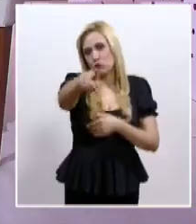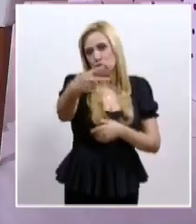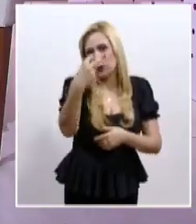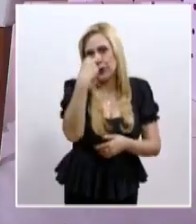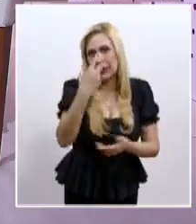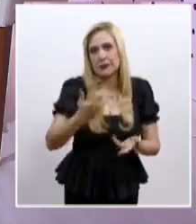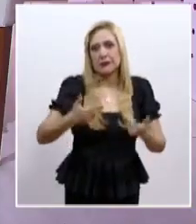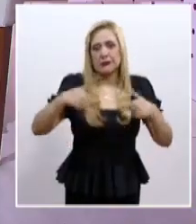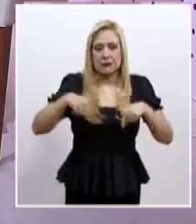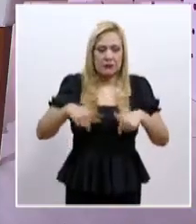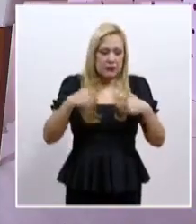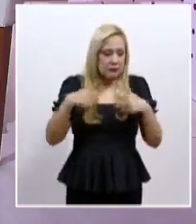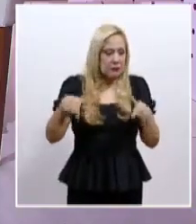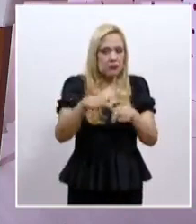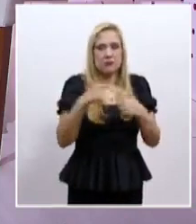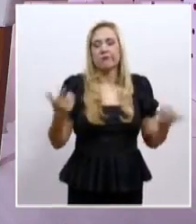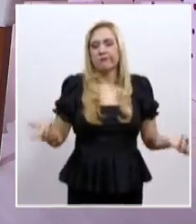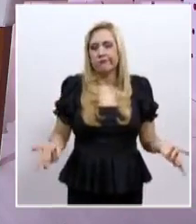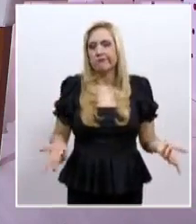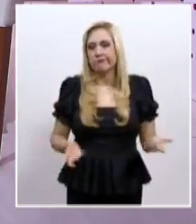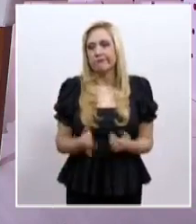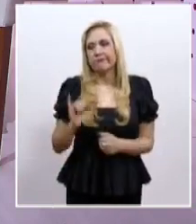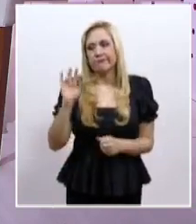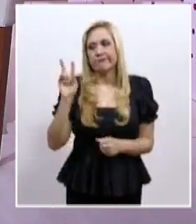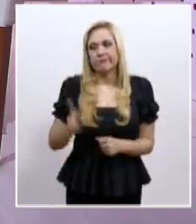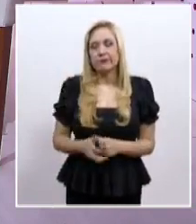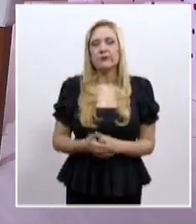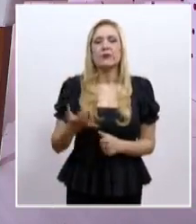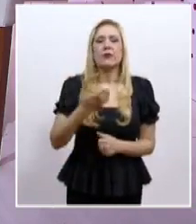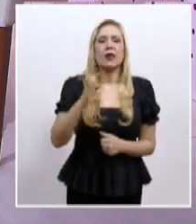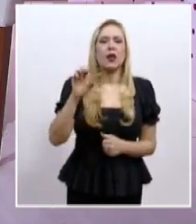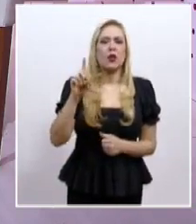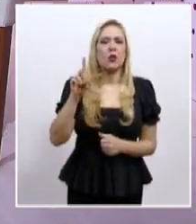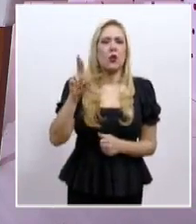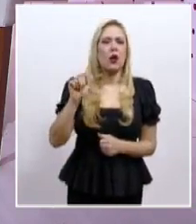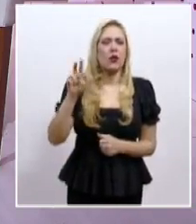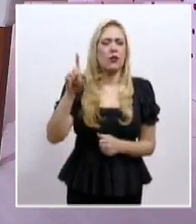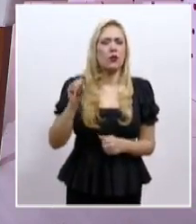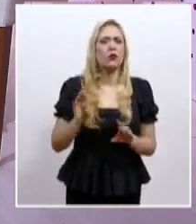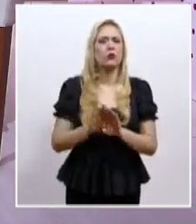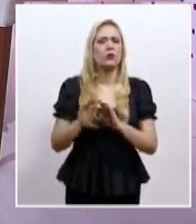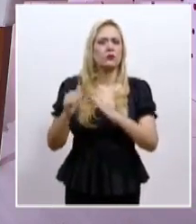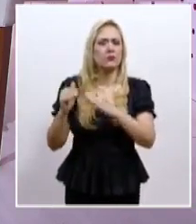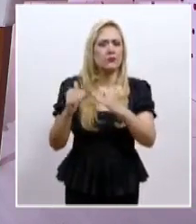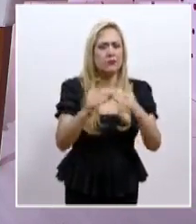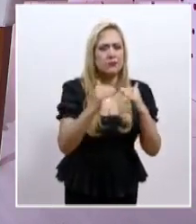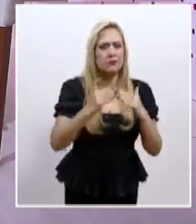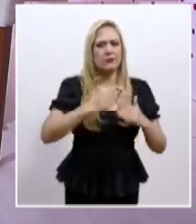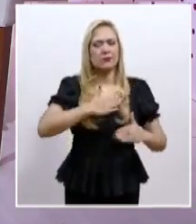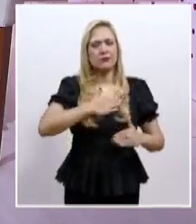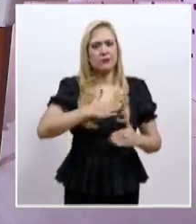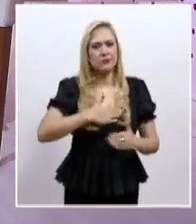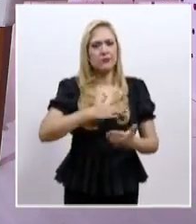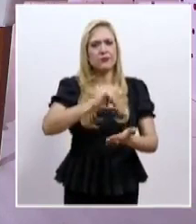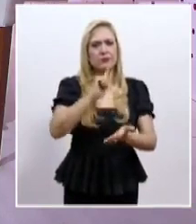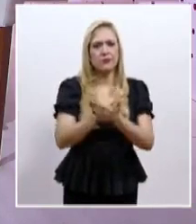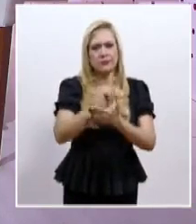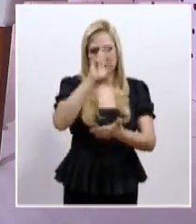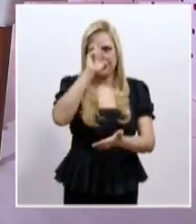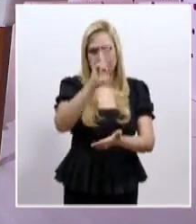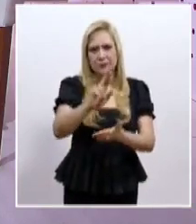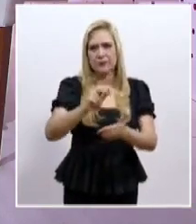manos. Sin duda. Y una de estas condiciones, Eduardo, es el Estado de Derecho, ¿no? La previsibilidad en la aplicación y en el cumplimiento de la